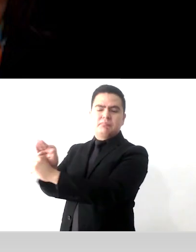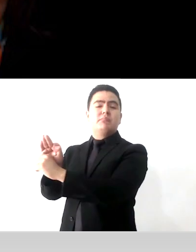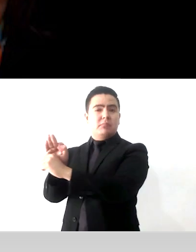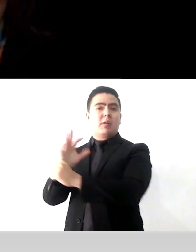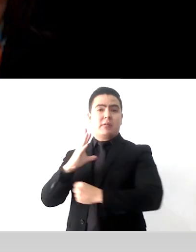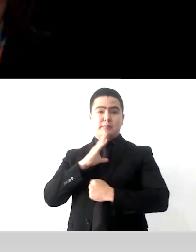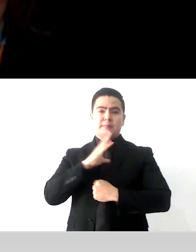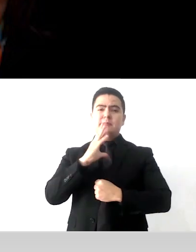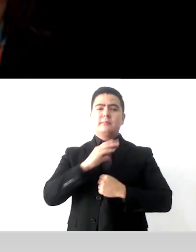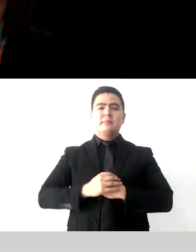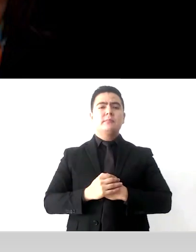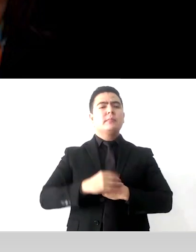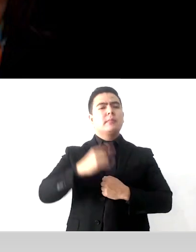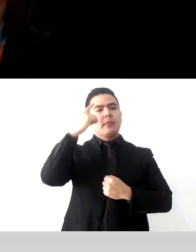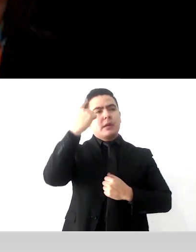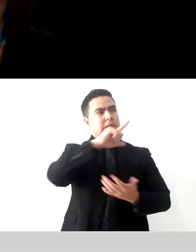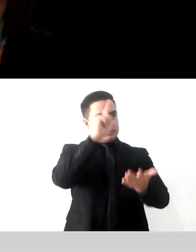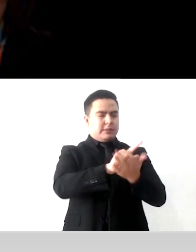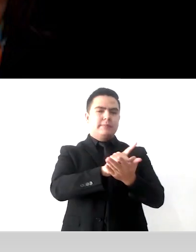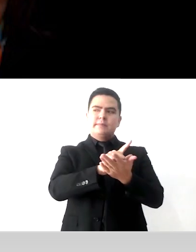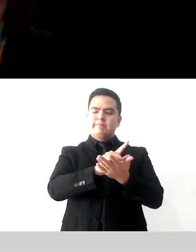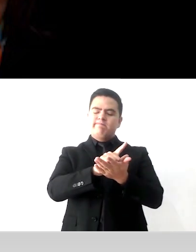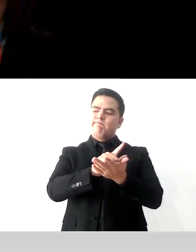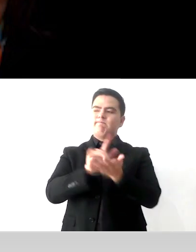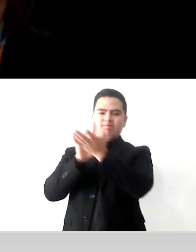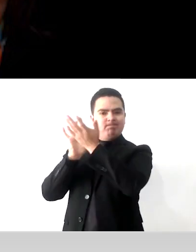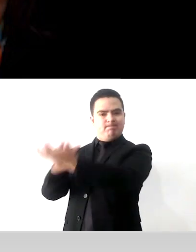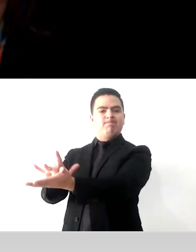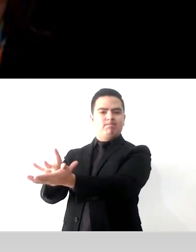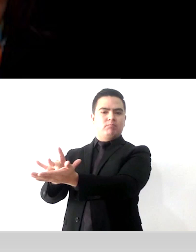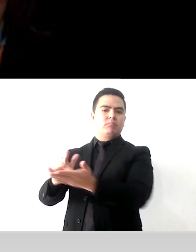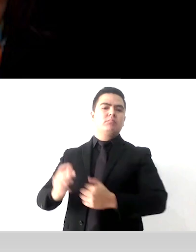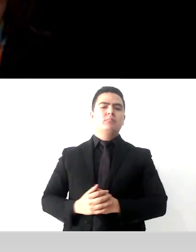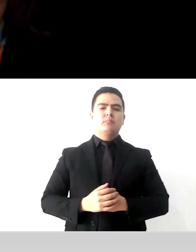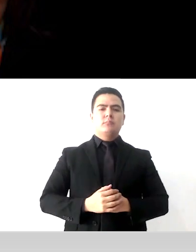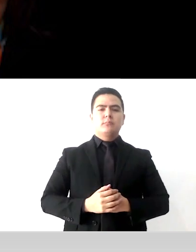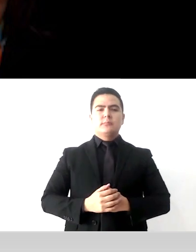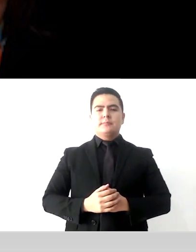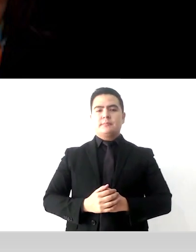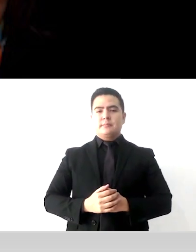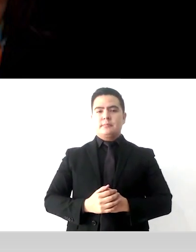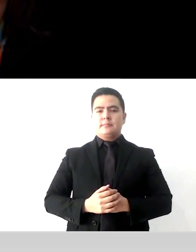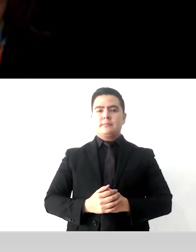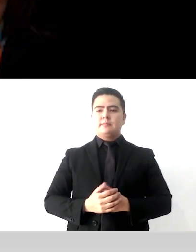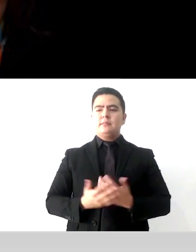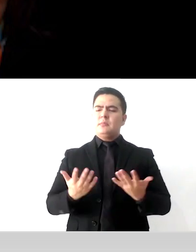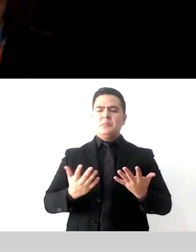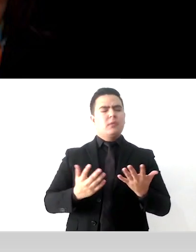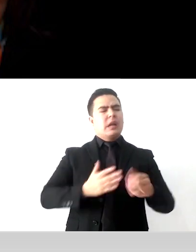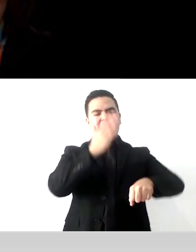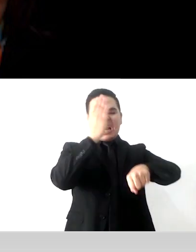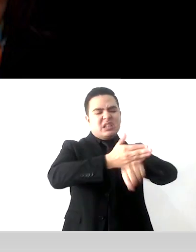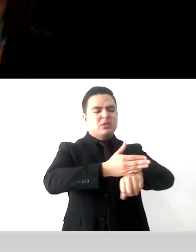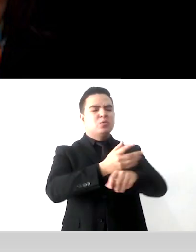la instancia jurisdiccional, y en donde lo que tenemos que ver también cuáles son las sanciones y debe haber